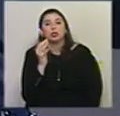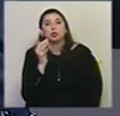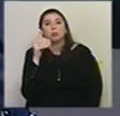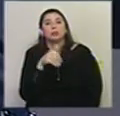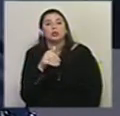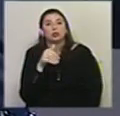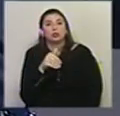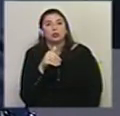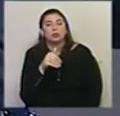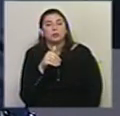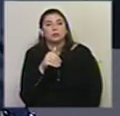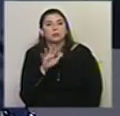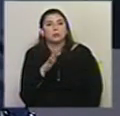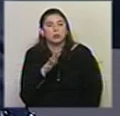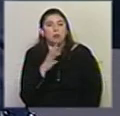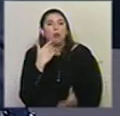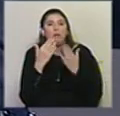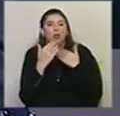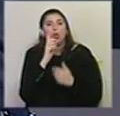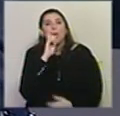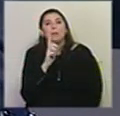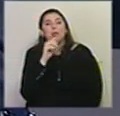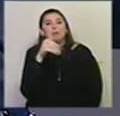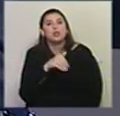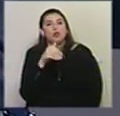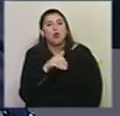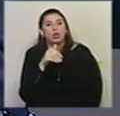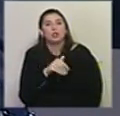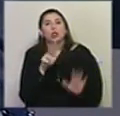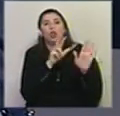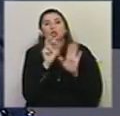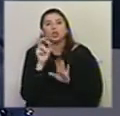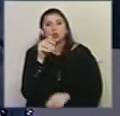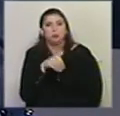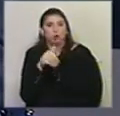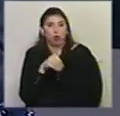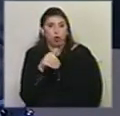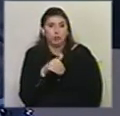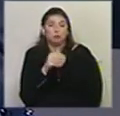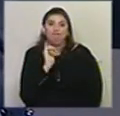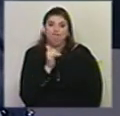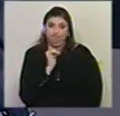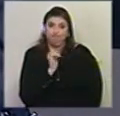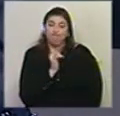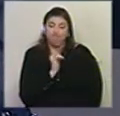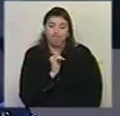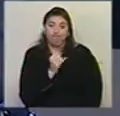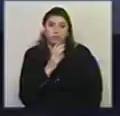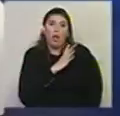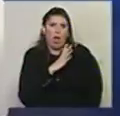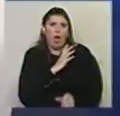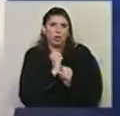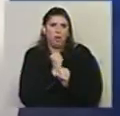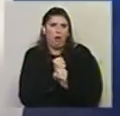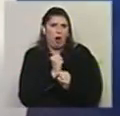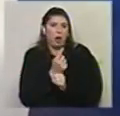el 9. Bueno, sí, estamos hablando de 1.000 millones, 800 millones. Es una, muy fuerte. Y hay que trabajar, pero yo te mentiría y diría una cosa,